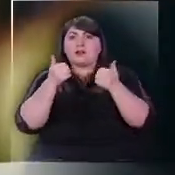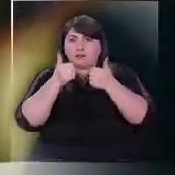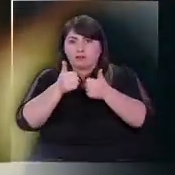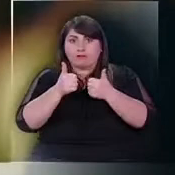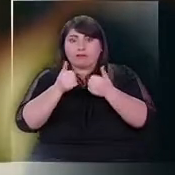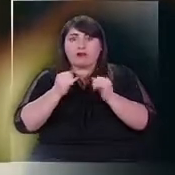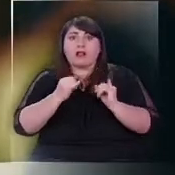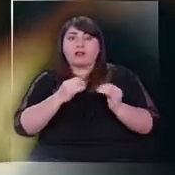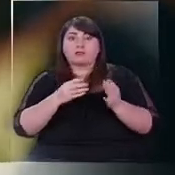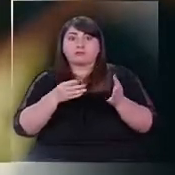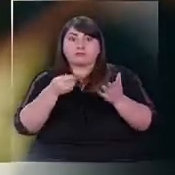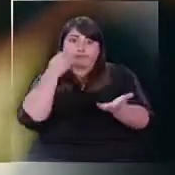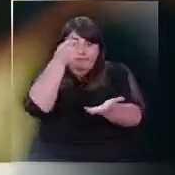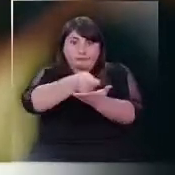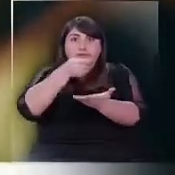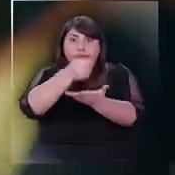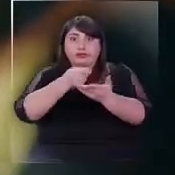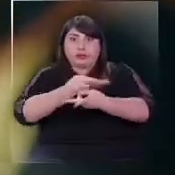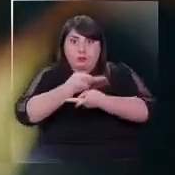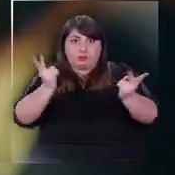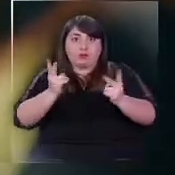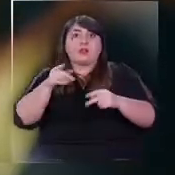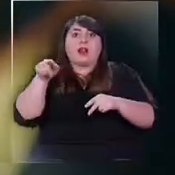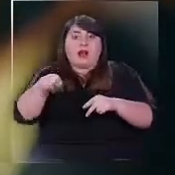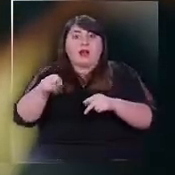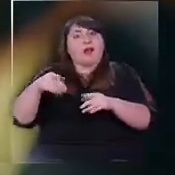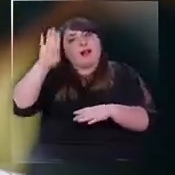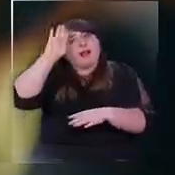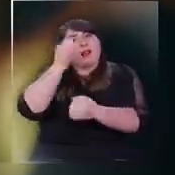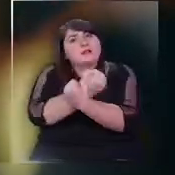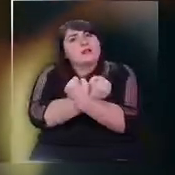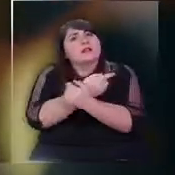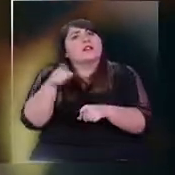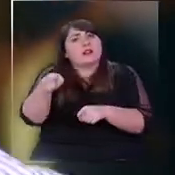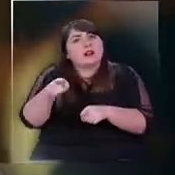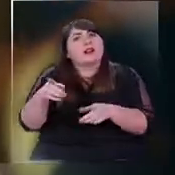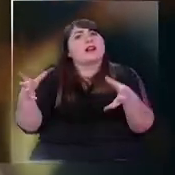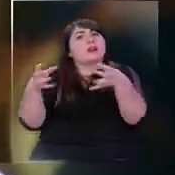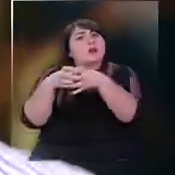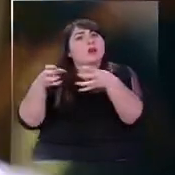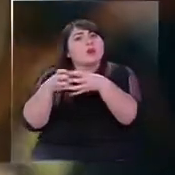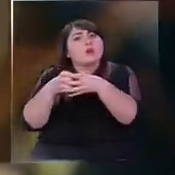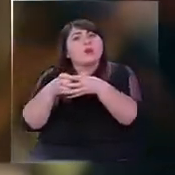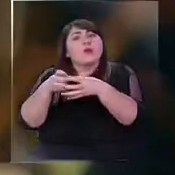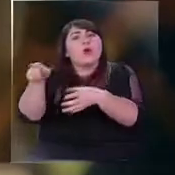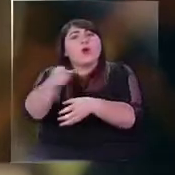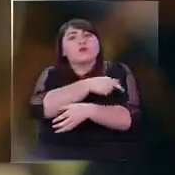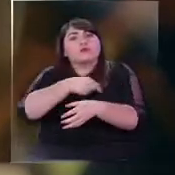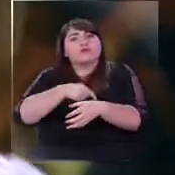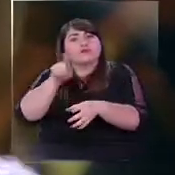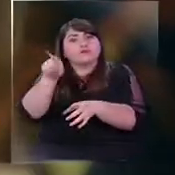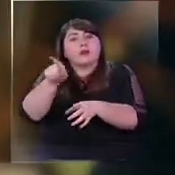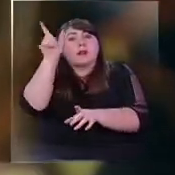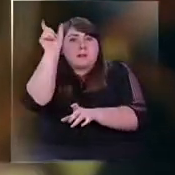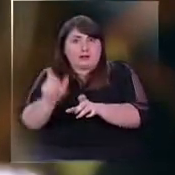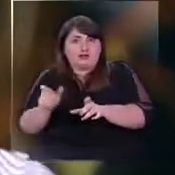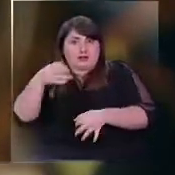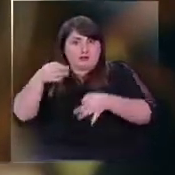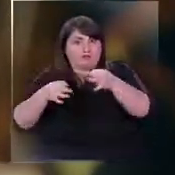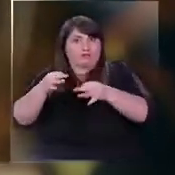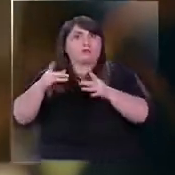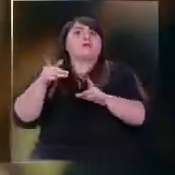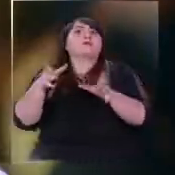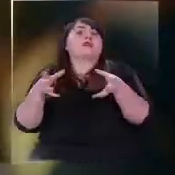los fondos públicos, en este caso en Carabineros? Era el equipo asignado de fiscalizadores por parte de la Contraloría General de la